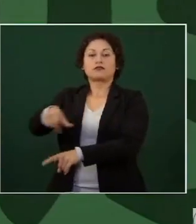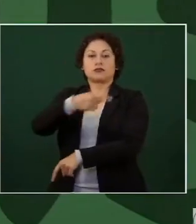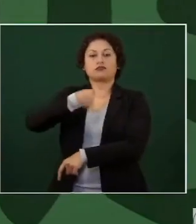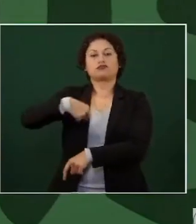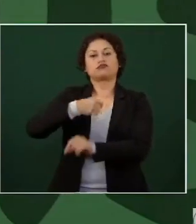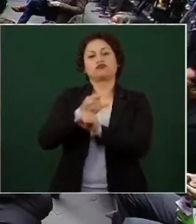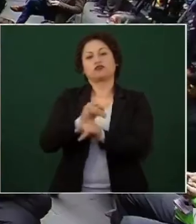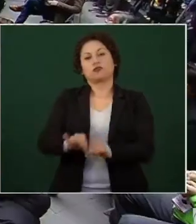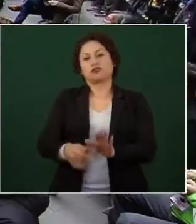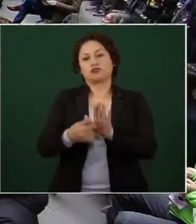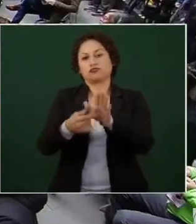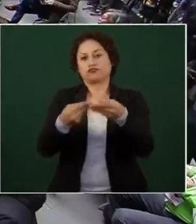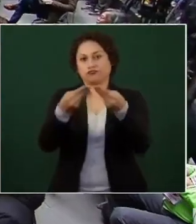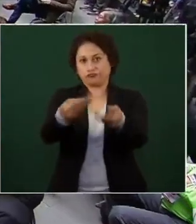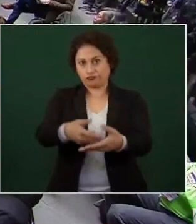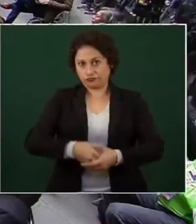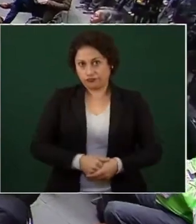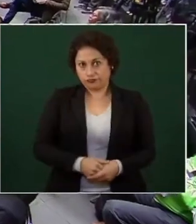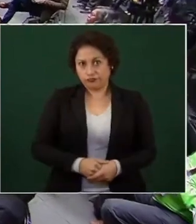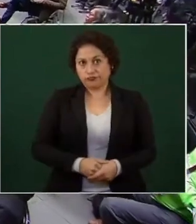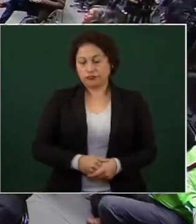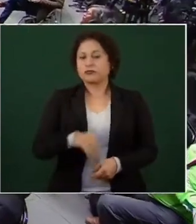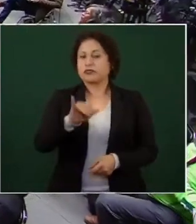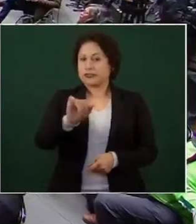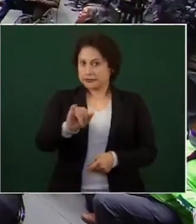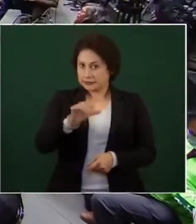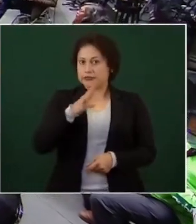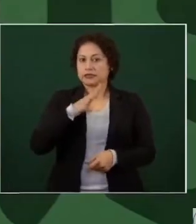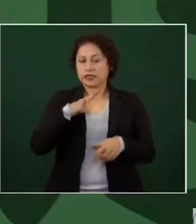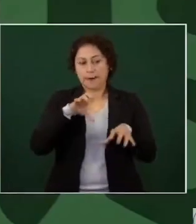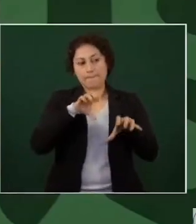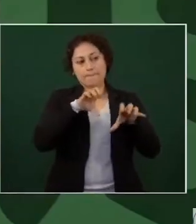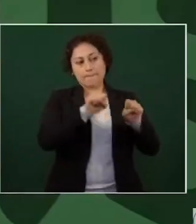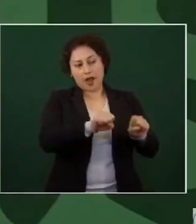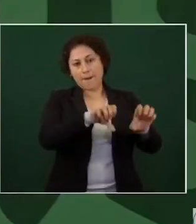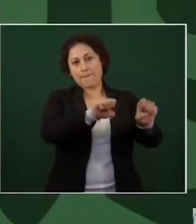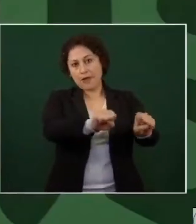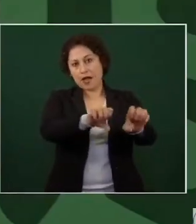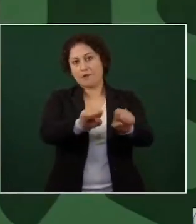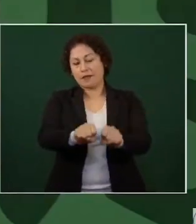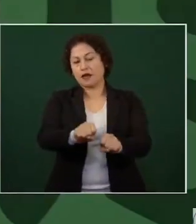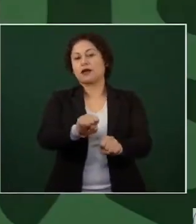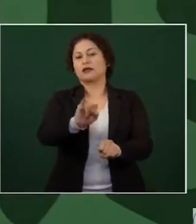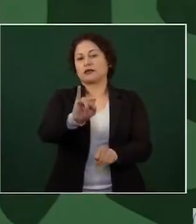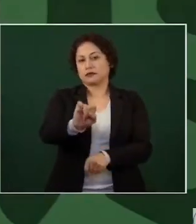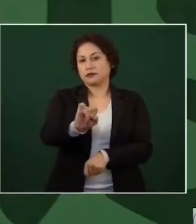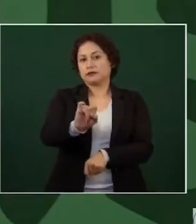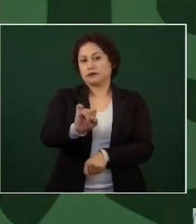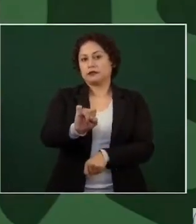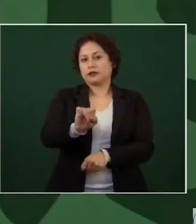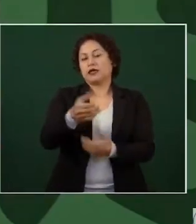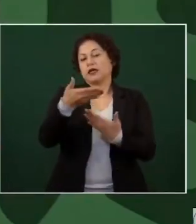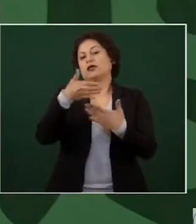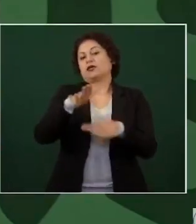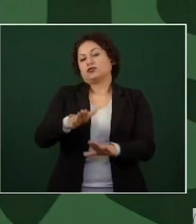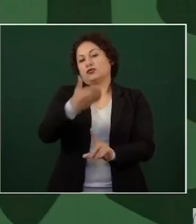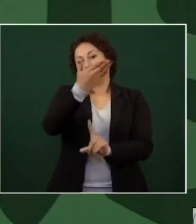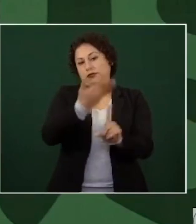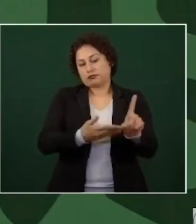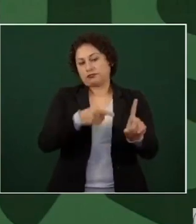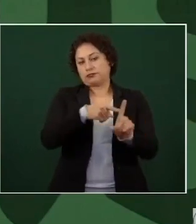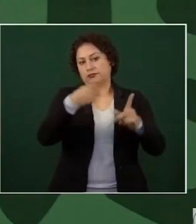datos. Sí, hay detenciones sobre este operador